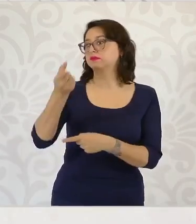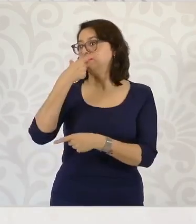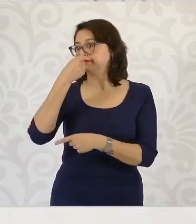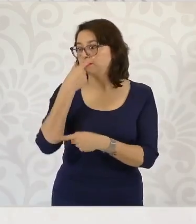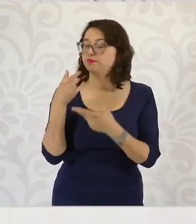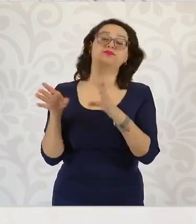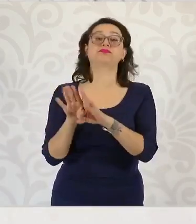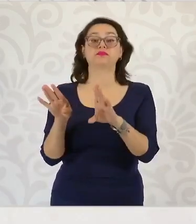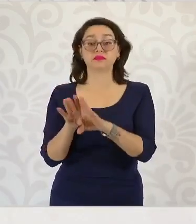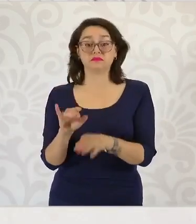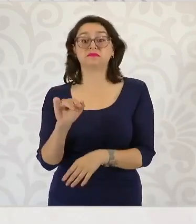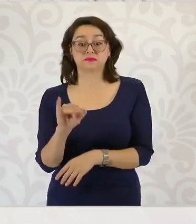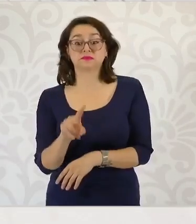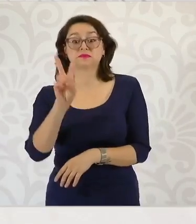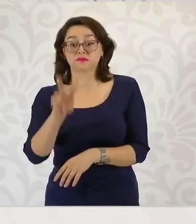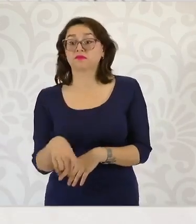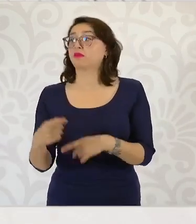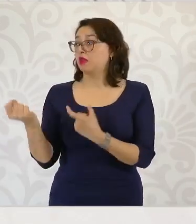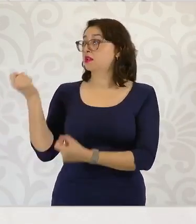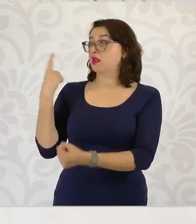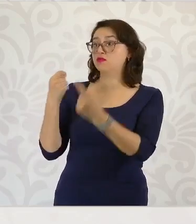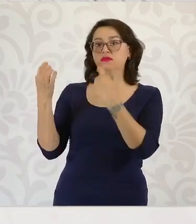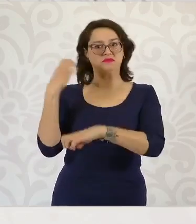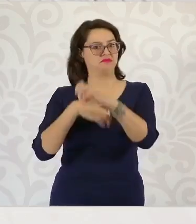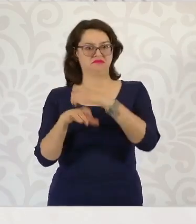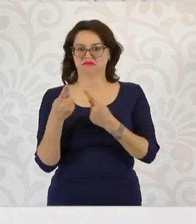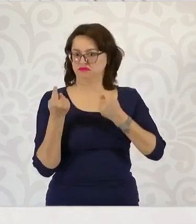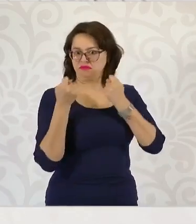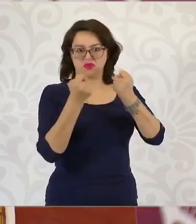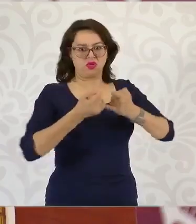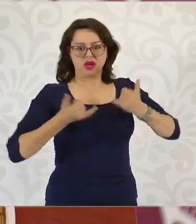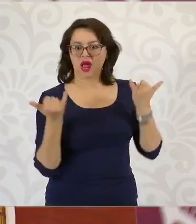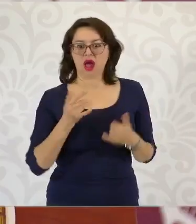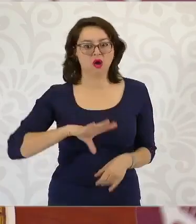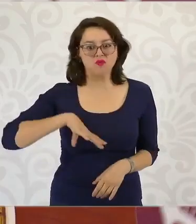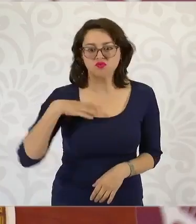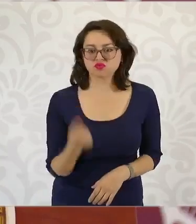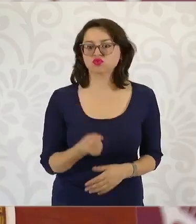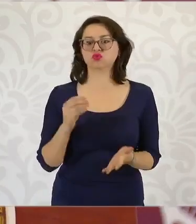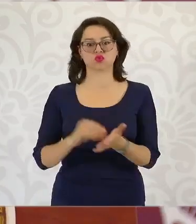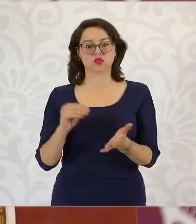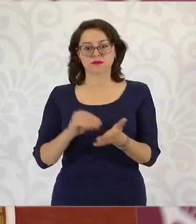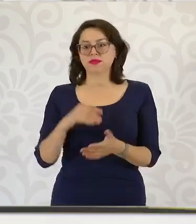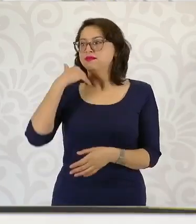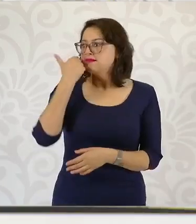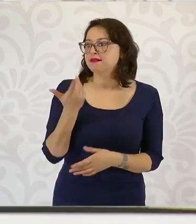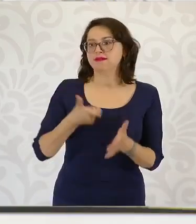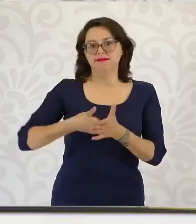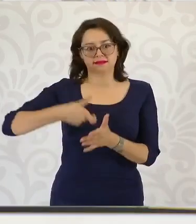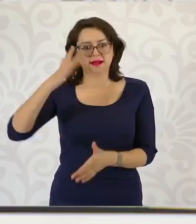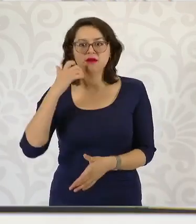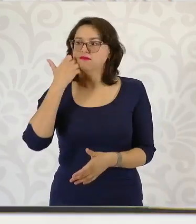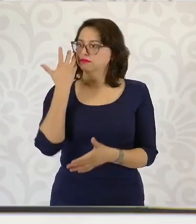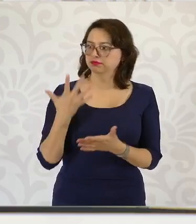esta voracidad de muchas de las empresas farmacéuticas que dieron sobreprecio y